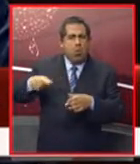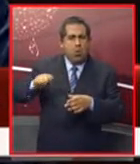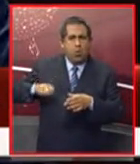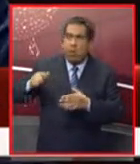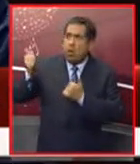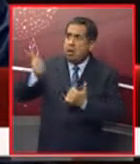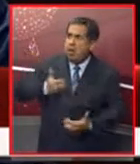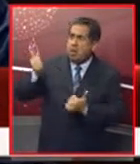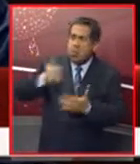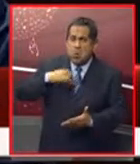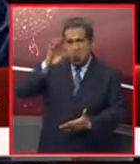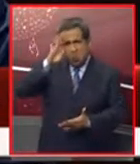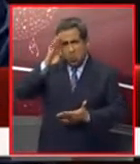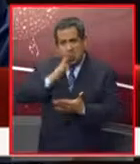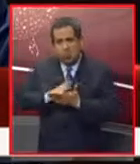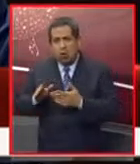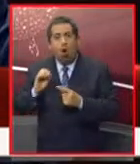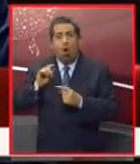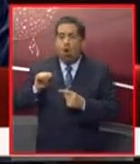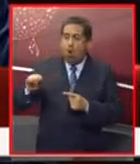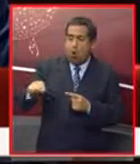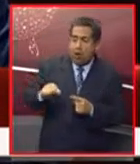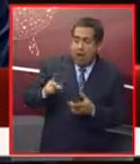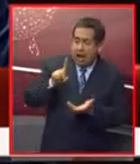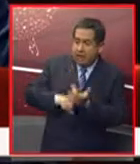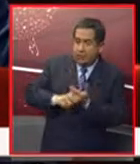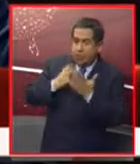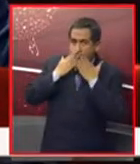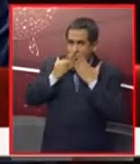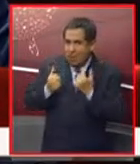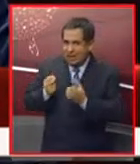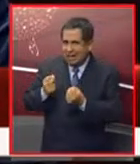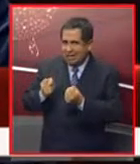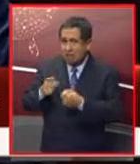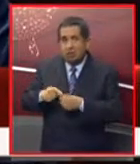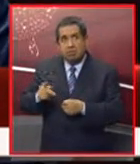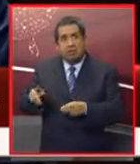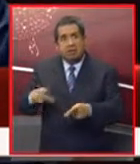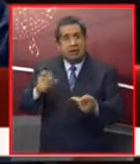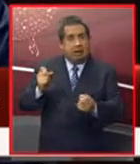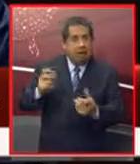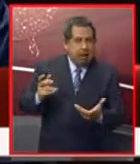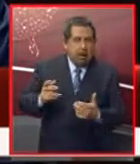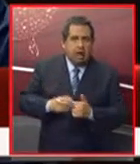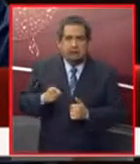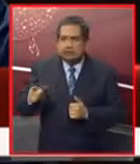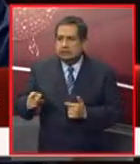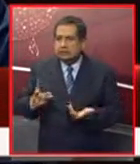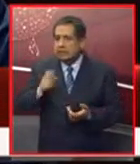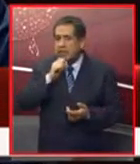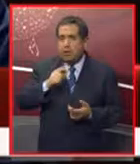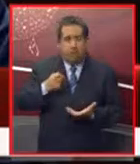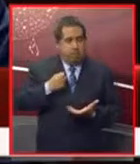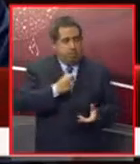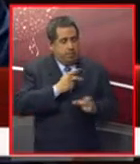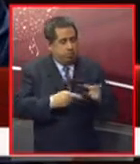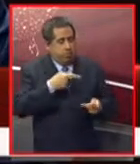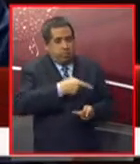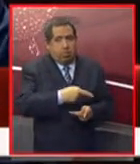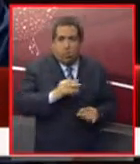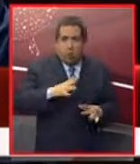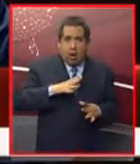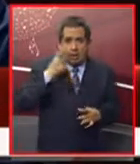desleal de productos no lácteos que realizan las grandes empresas, así como la insuficiencia presupuestal prevista para